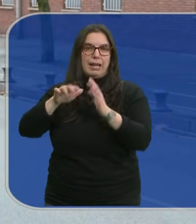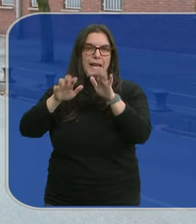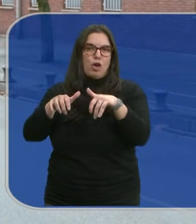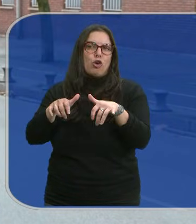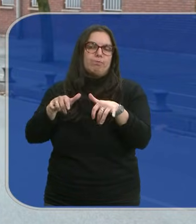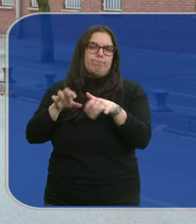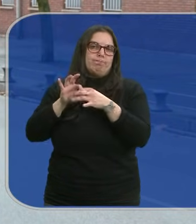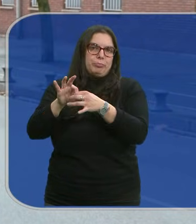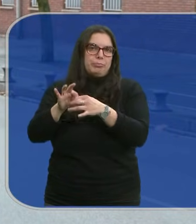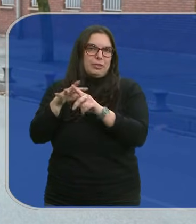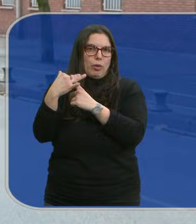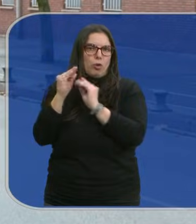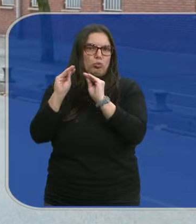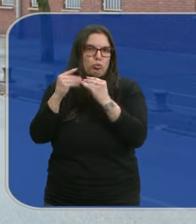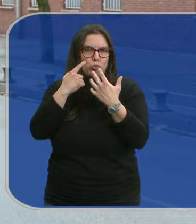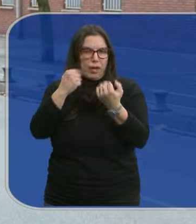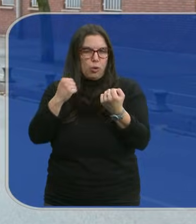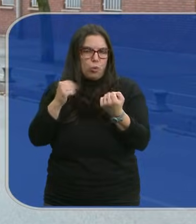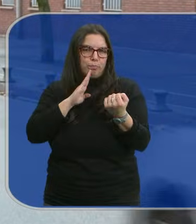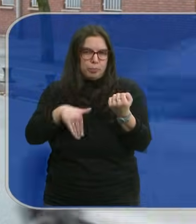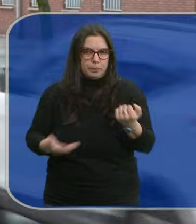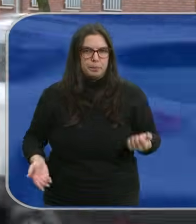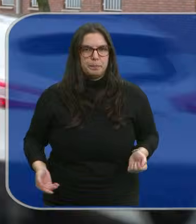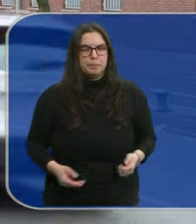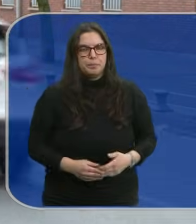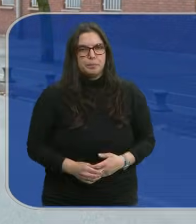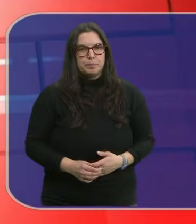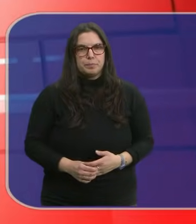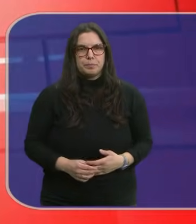acorde a las circunstancias personales de salud del acusado.